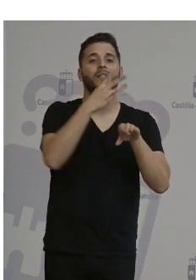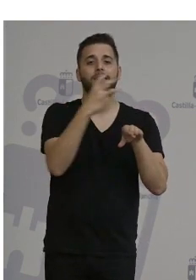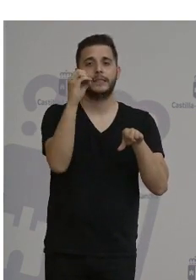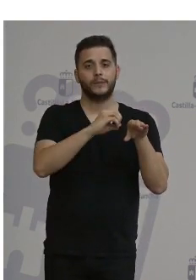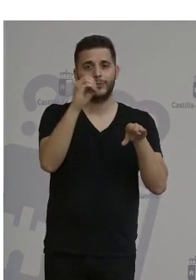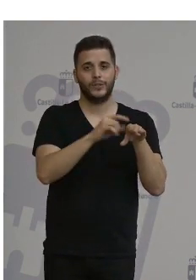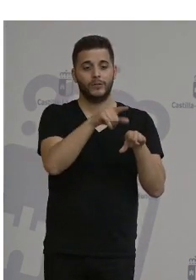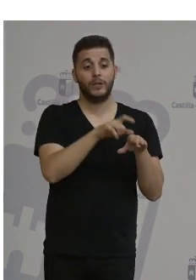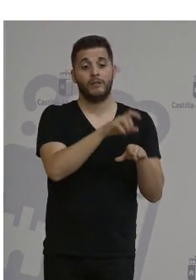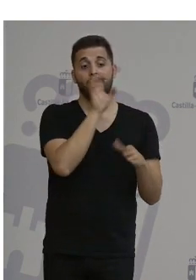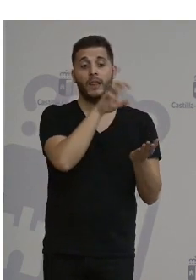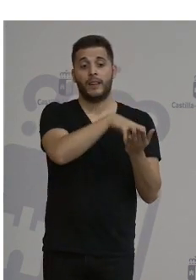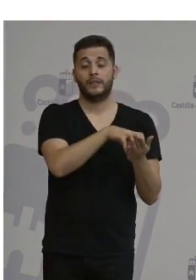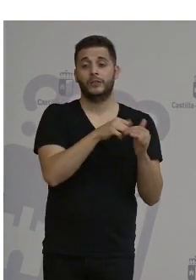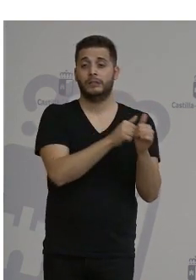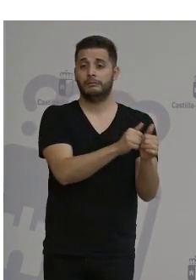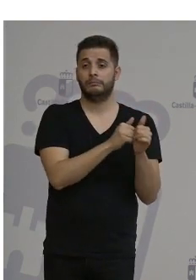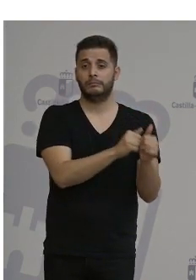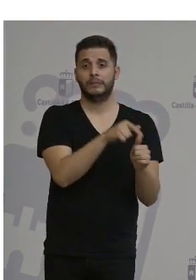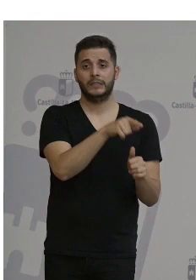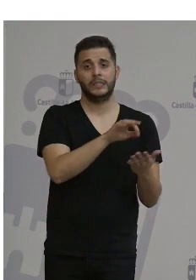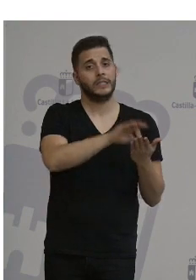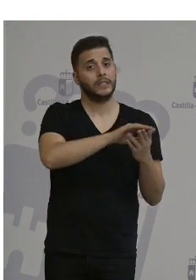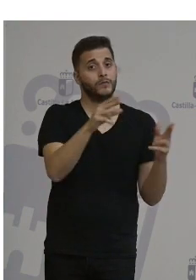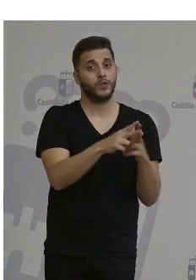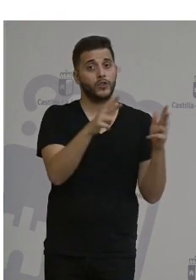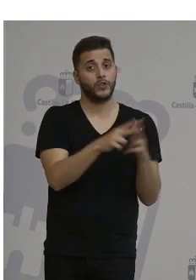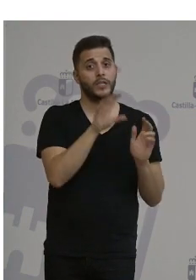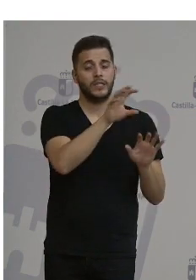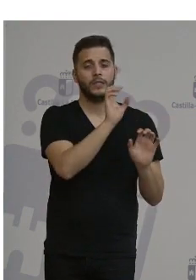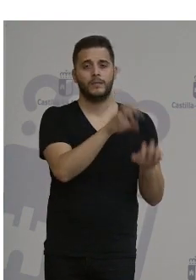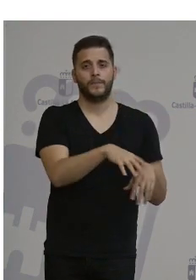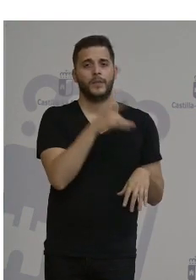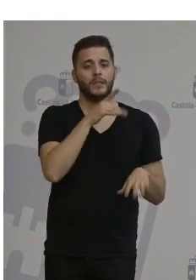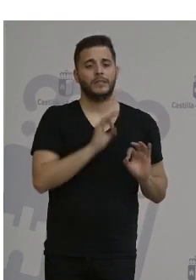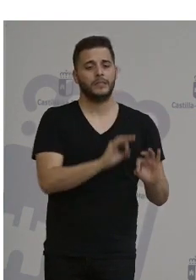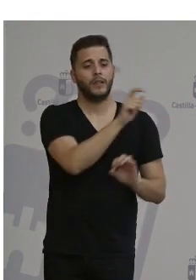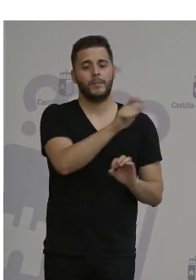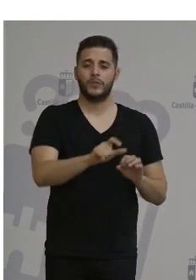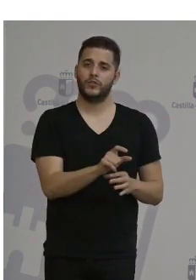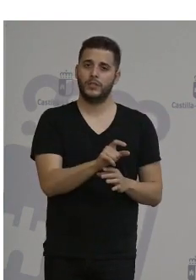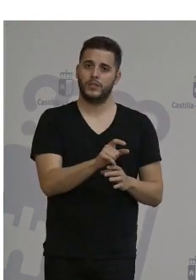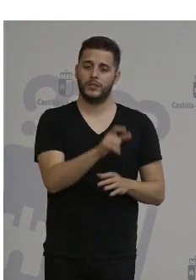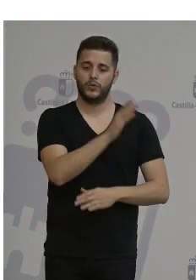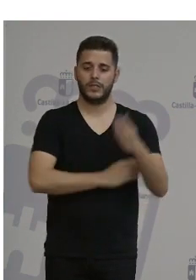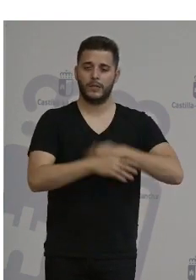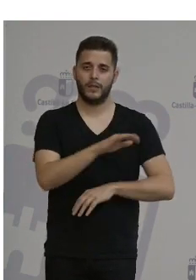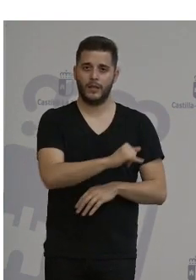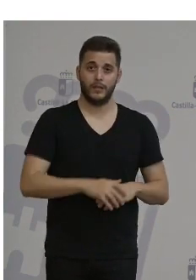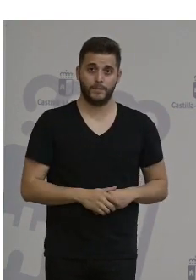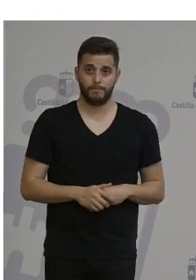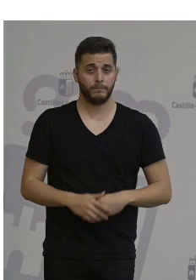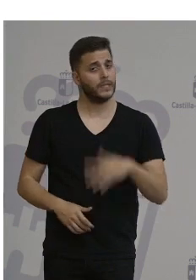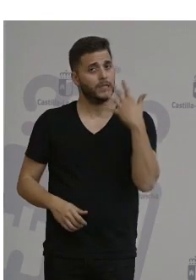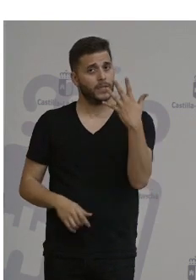dependientes de la Gerencia de Servicios Sociales de Castilla y León concretamente en centros de atención a personas con discapacidad. Cinco